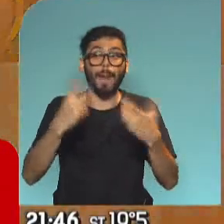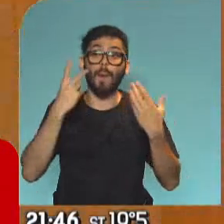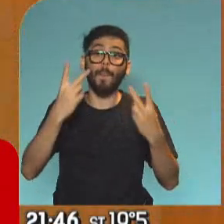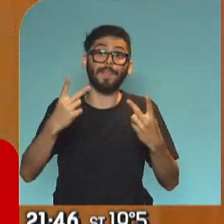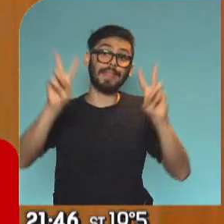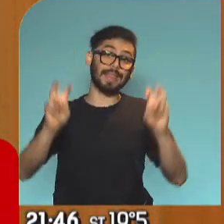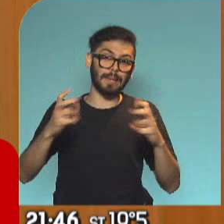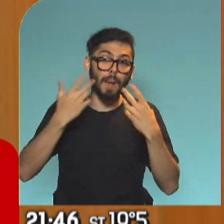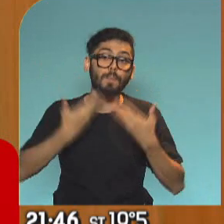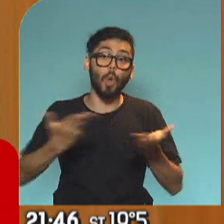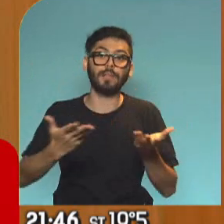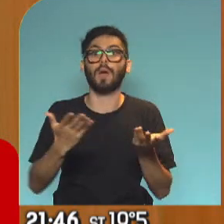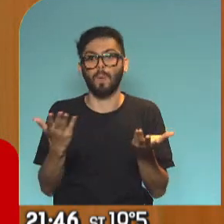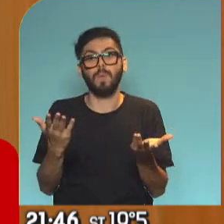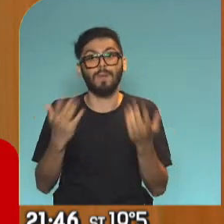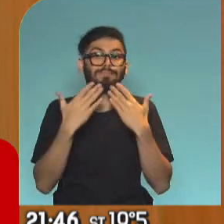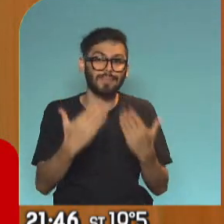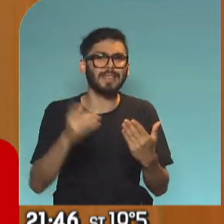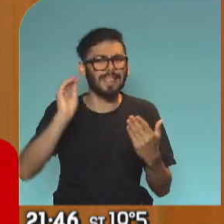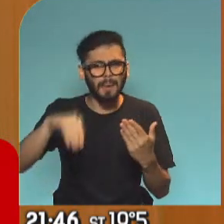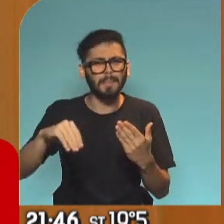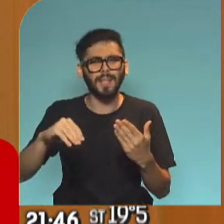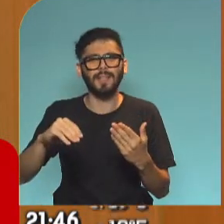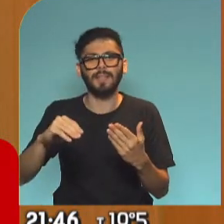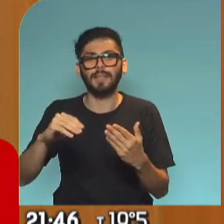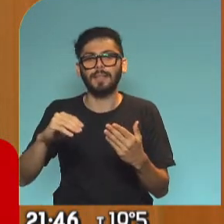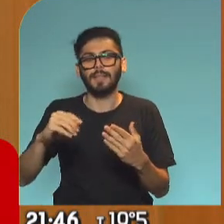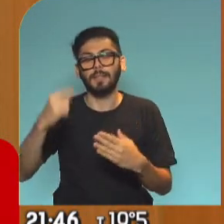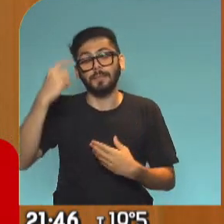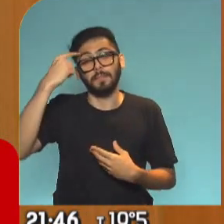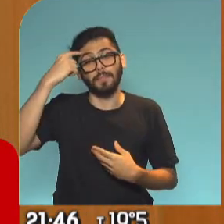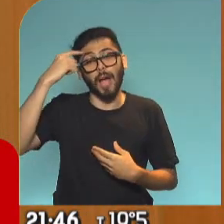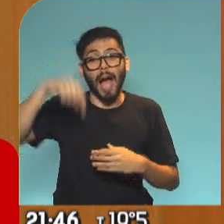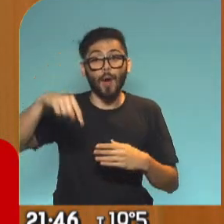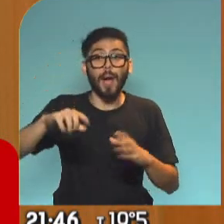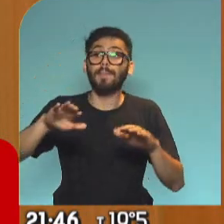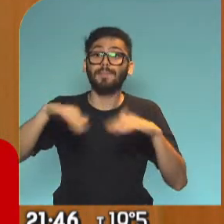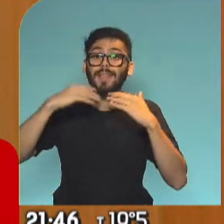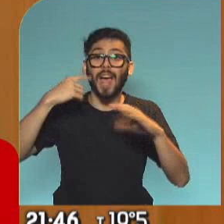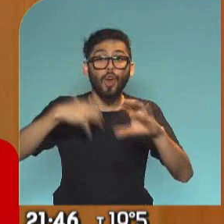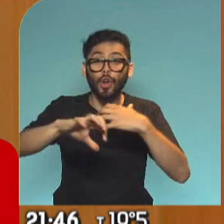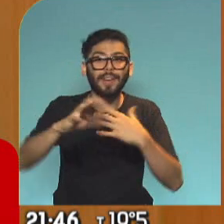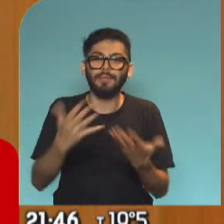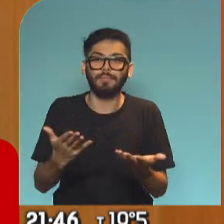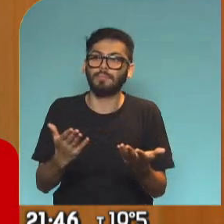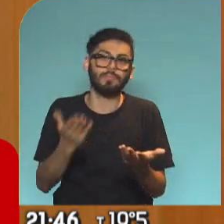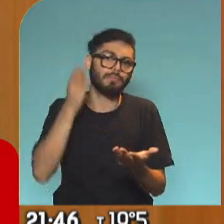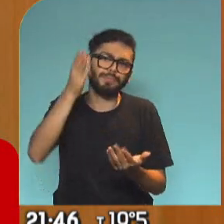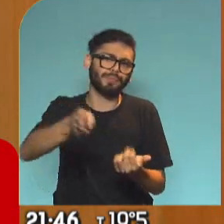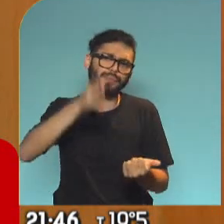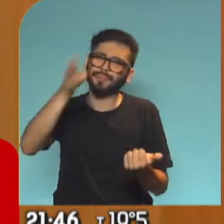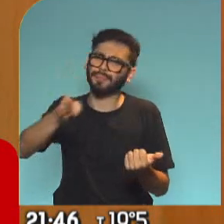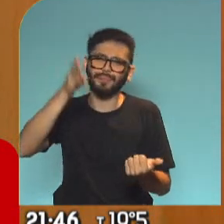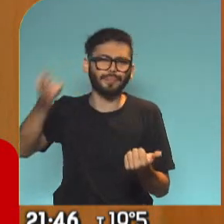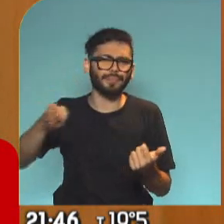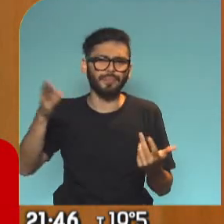Me parece que es un buen momento para decirles que la mayor empatía que uno puede tener a partir de ahora como espectador es consumir. Empiecen a consumir